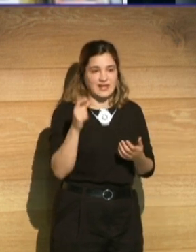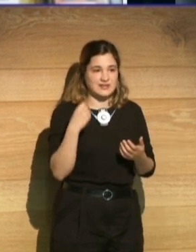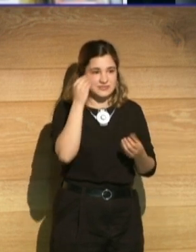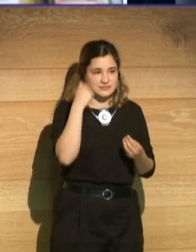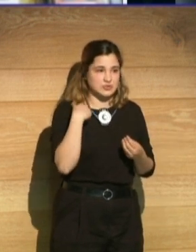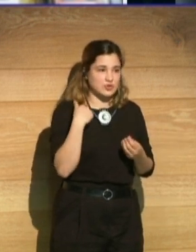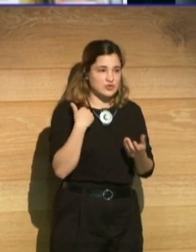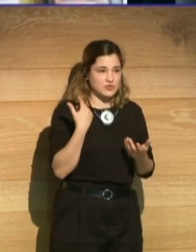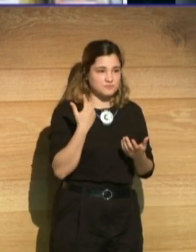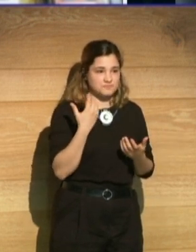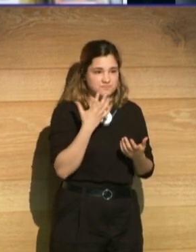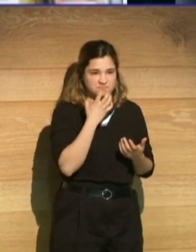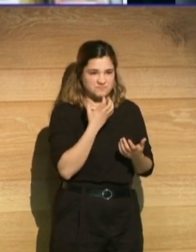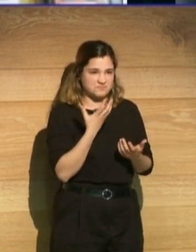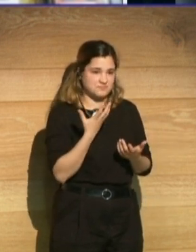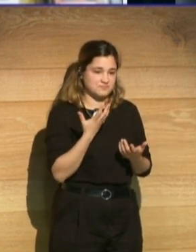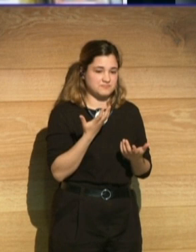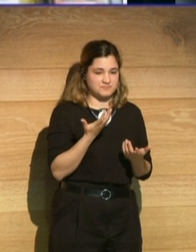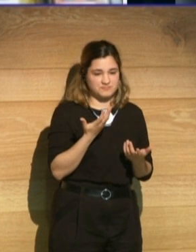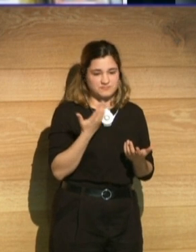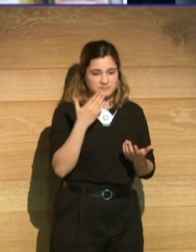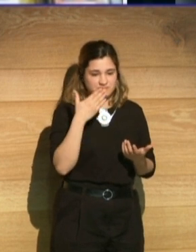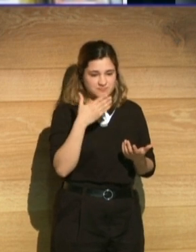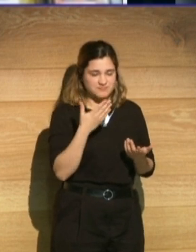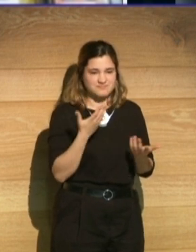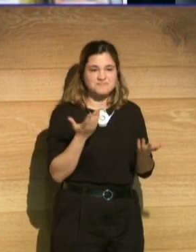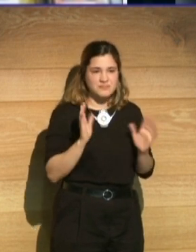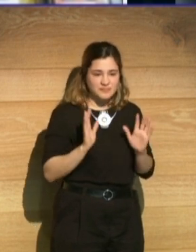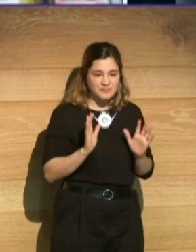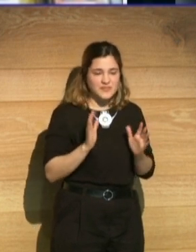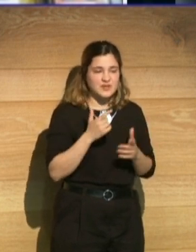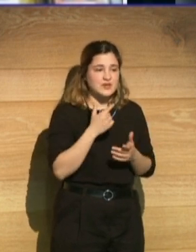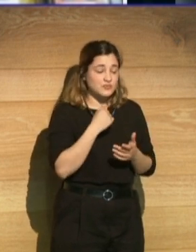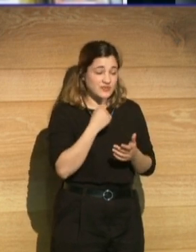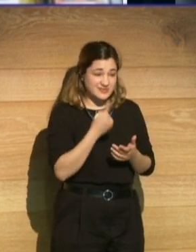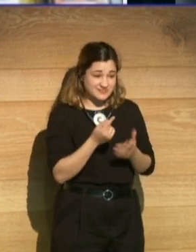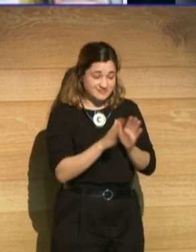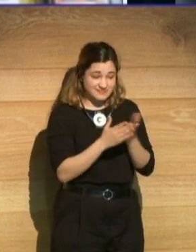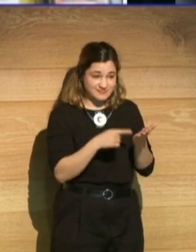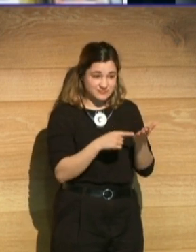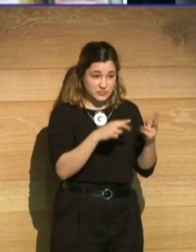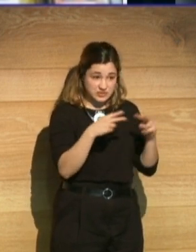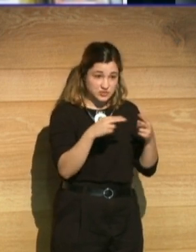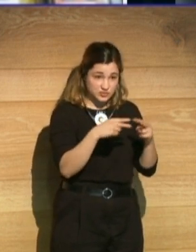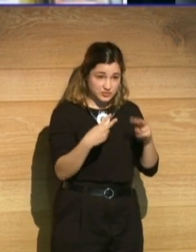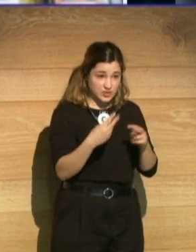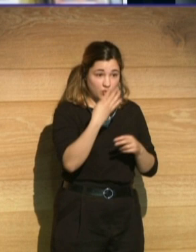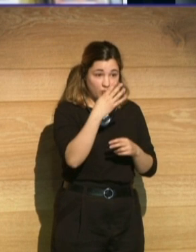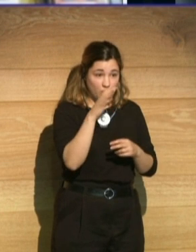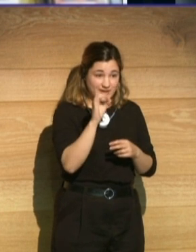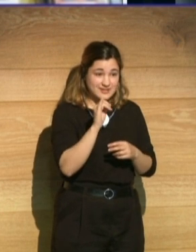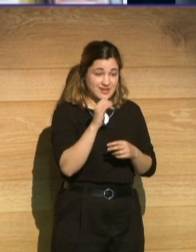antipático, huraño, así, pero me gusta decir que este libro se está traduciendo, como bien decía, en más de